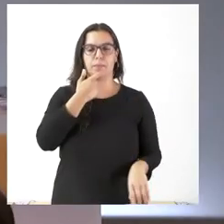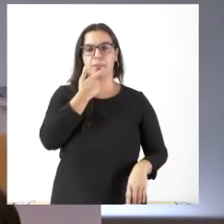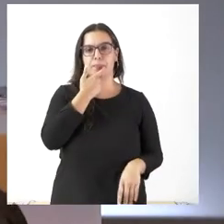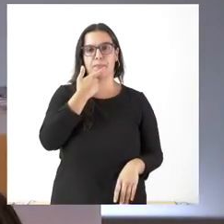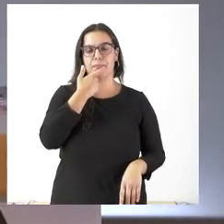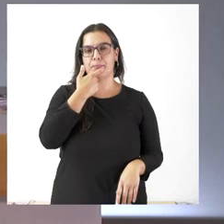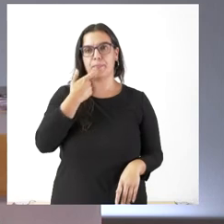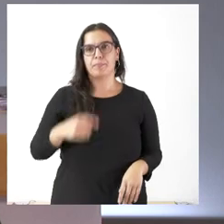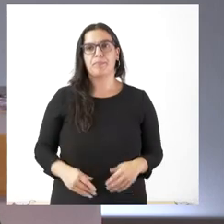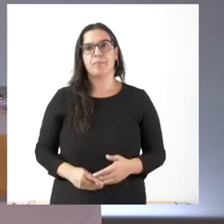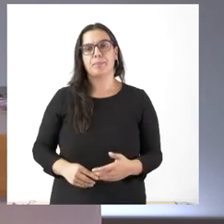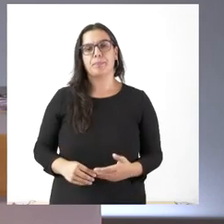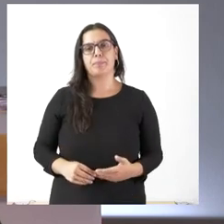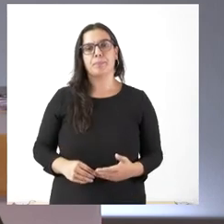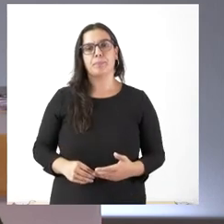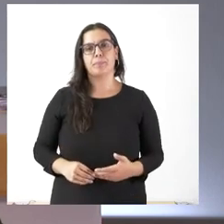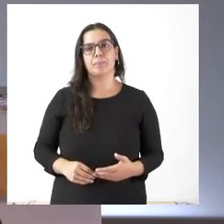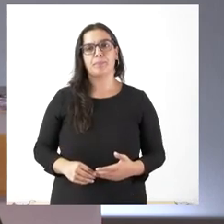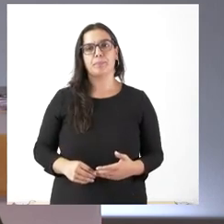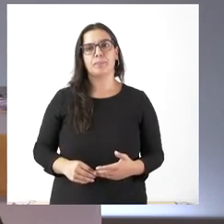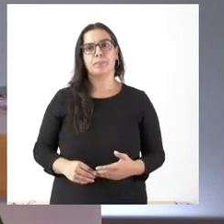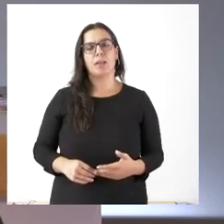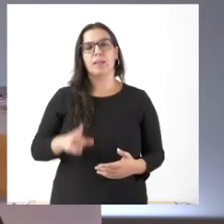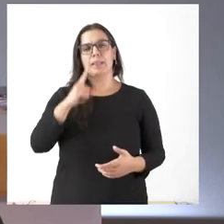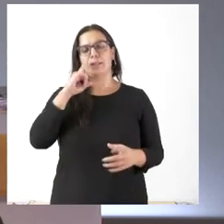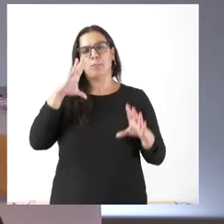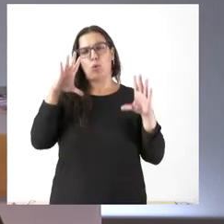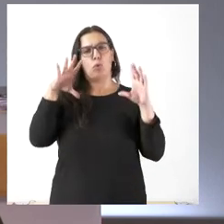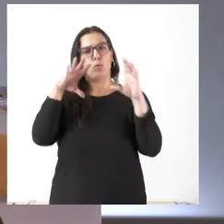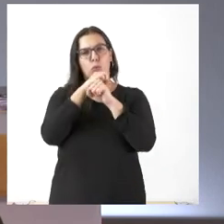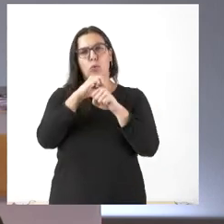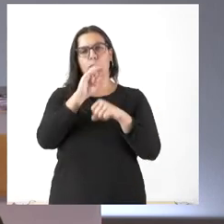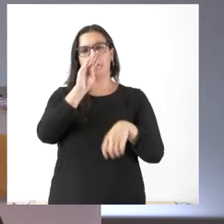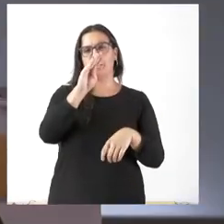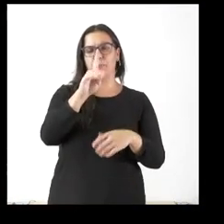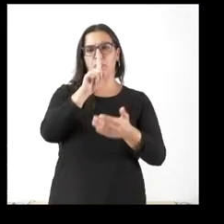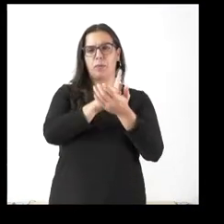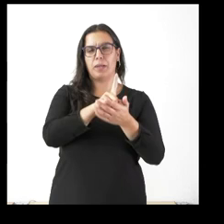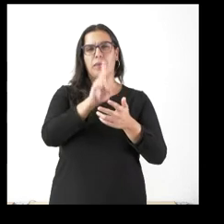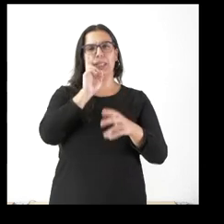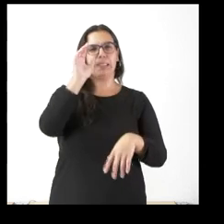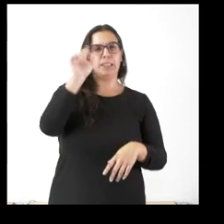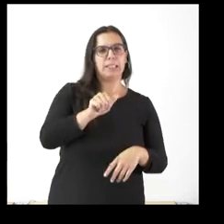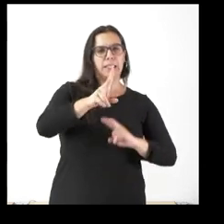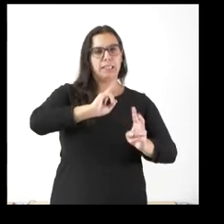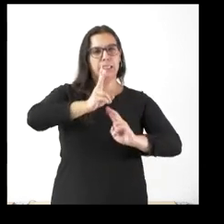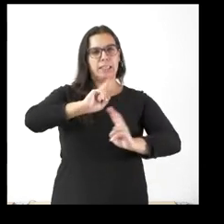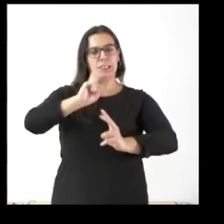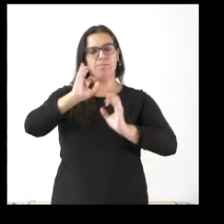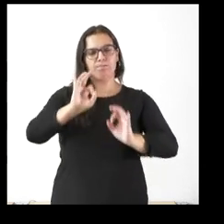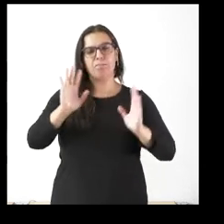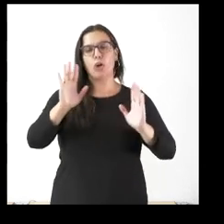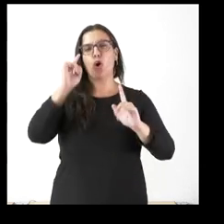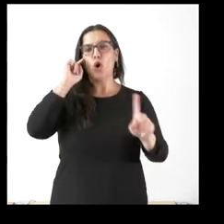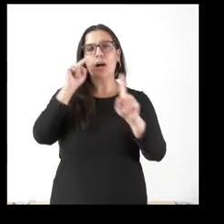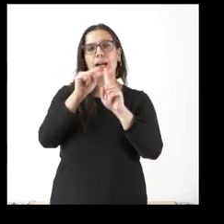Sí, yo no me queda claro, después de todas las respuestas que nos está dando, qué finalidad